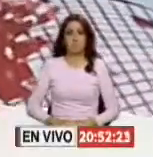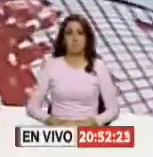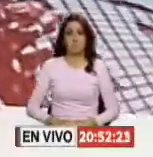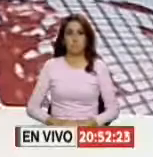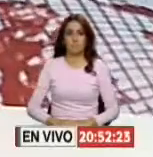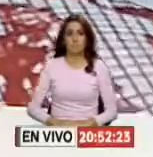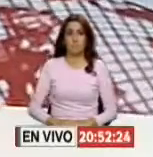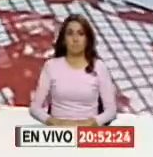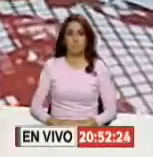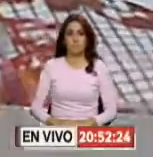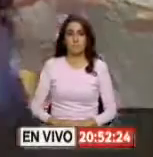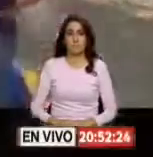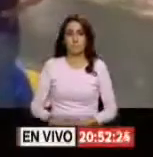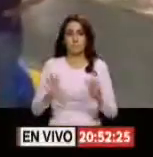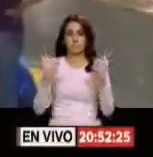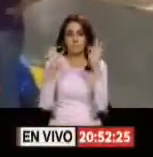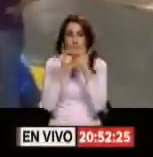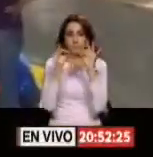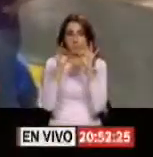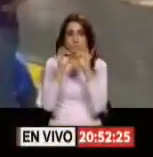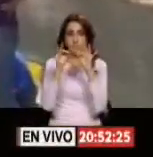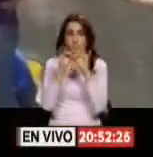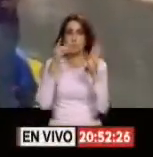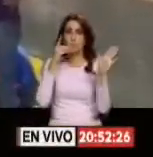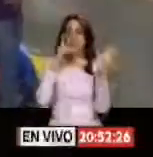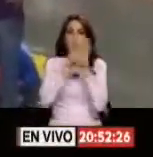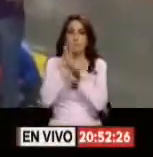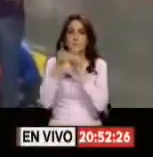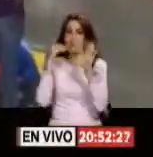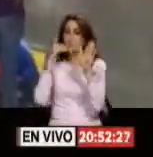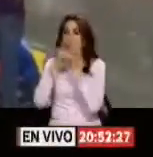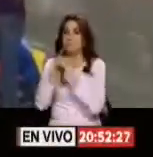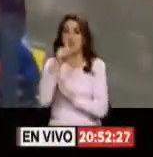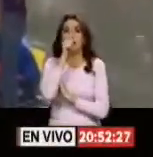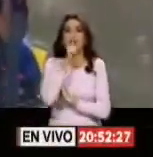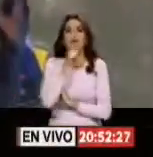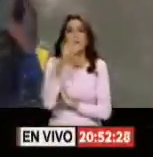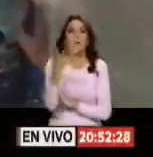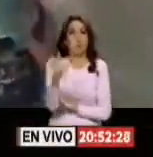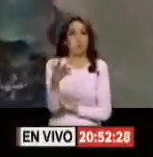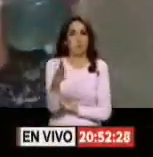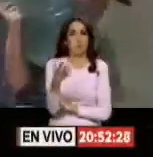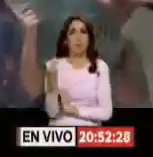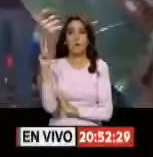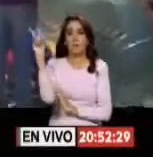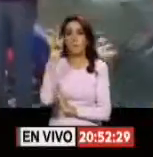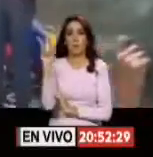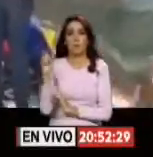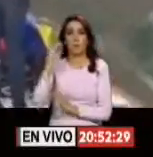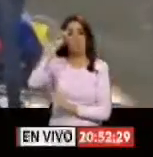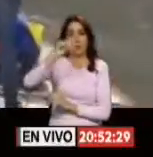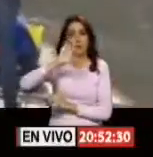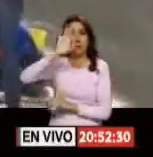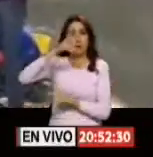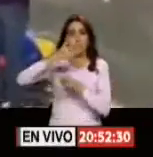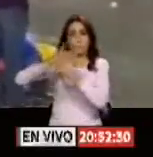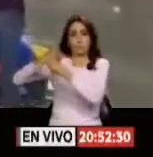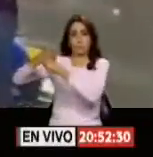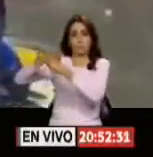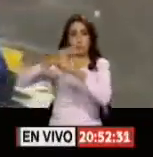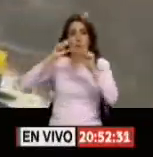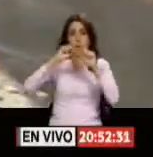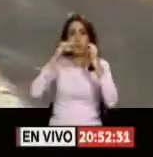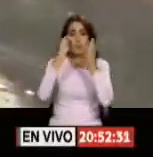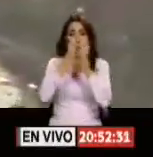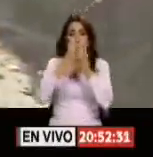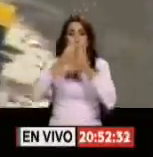Y a través de redes sociales se denunció la escasez de agua potable en Venezuela. Varios videos muestran cómo un grupo de personas con baldes en